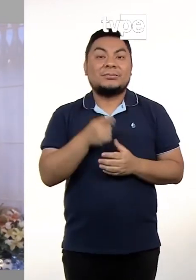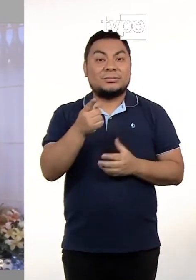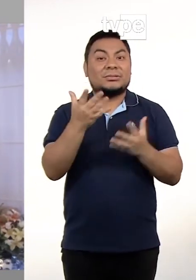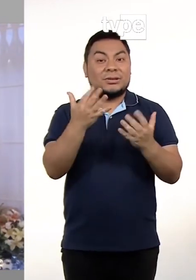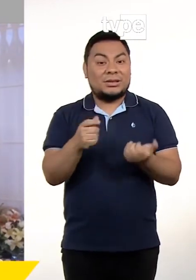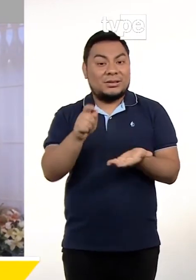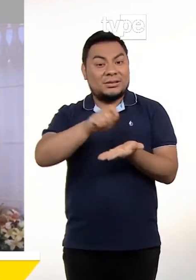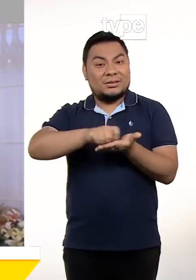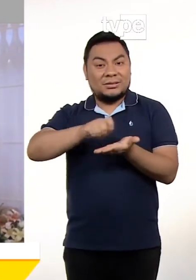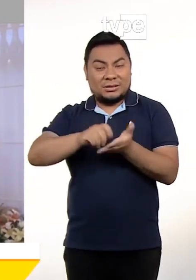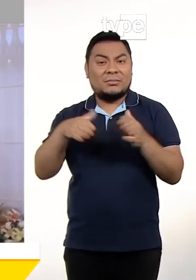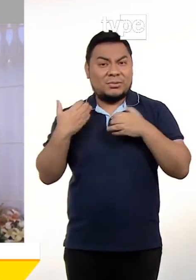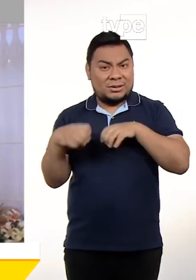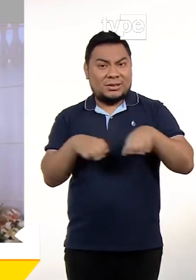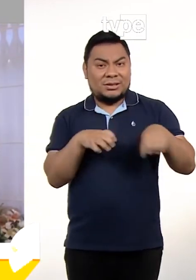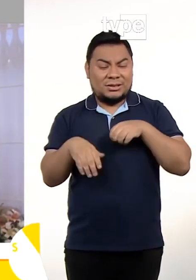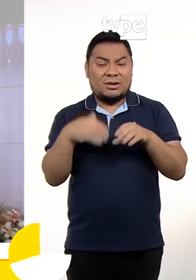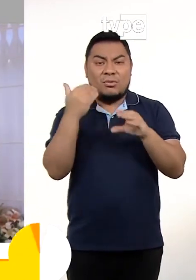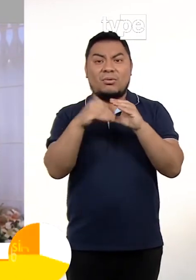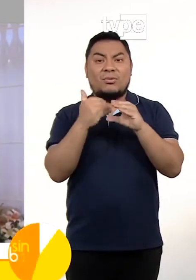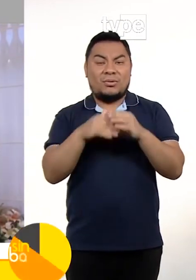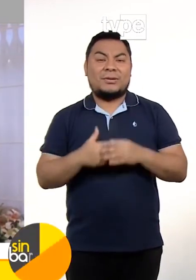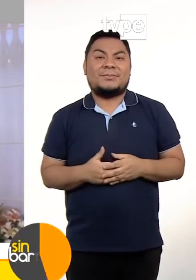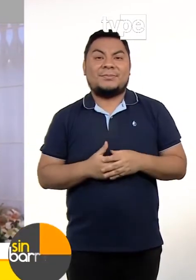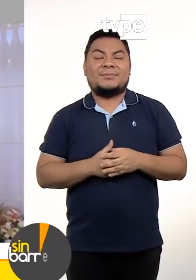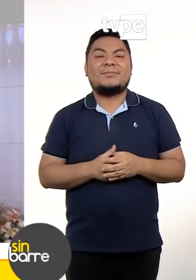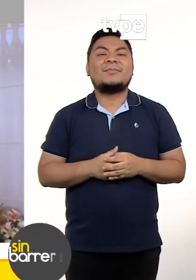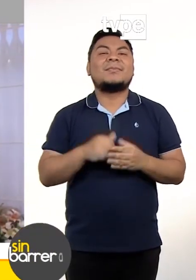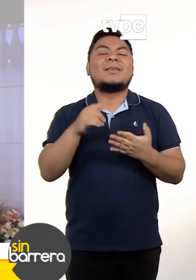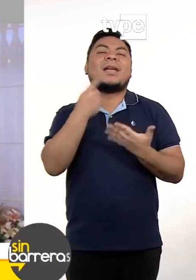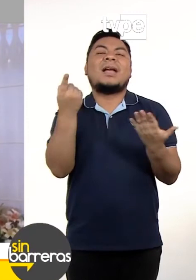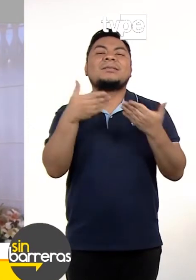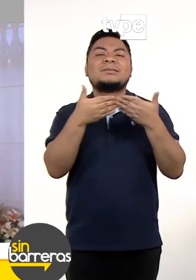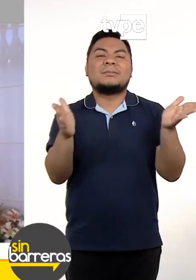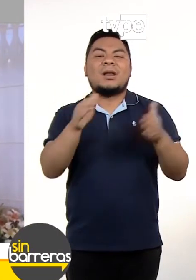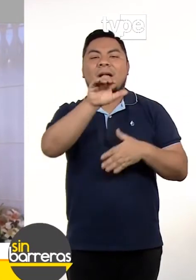sintonía. Si quieren escribirnos, pueden hacerlo a nuestro correo electrónico